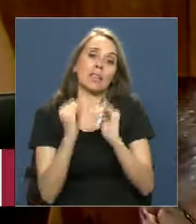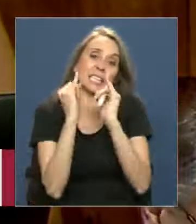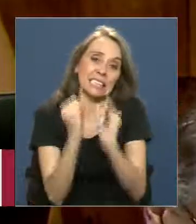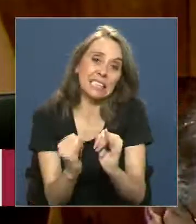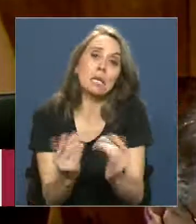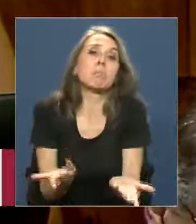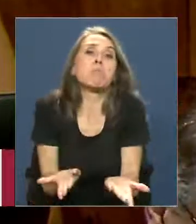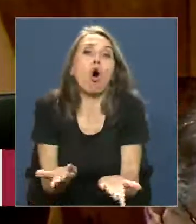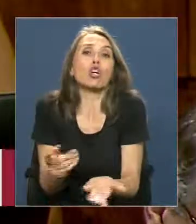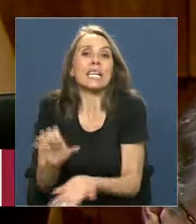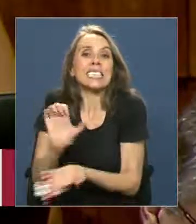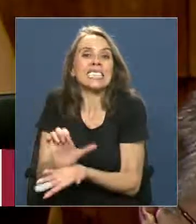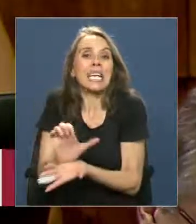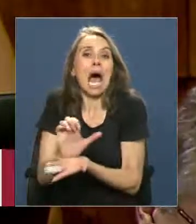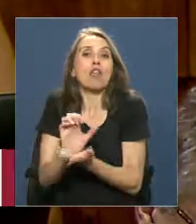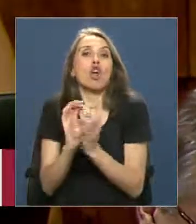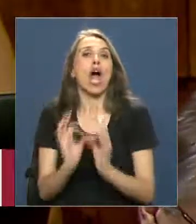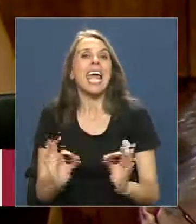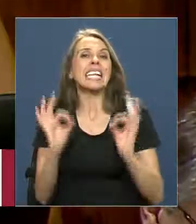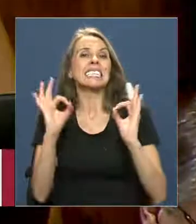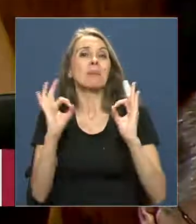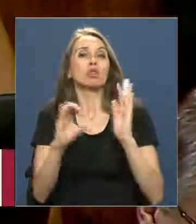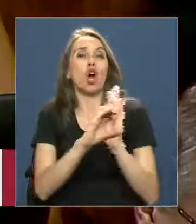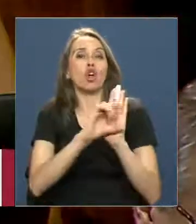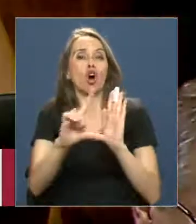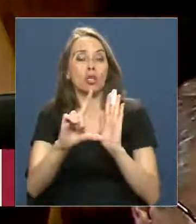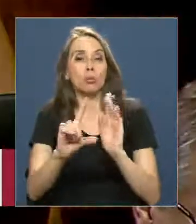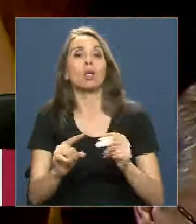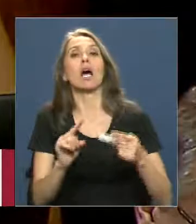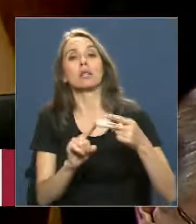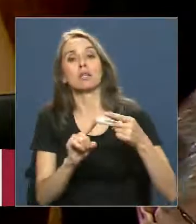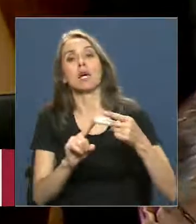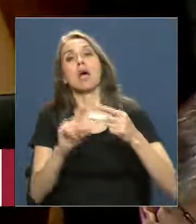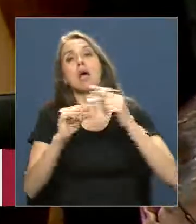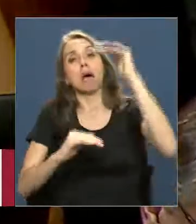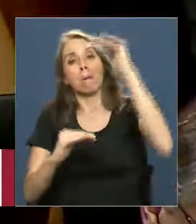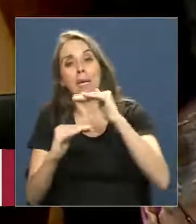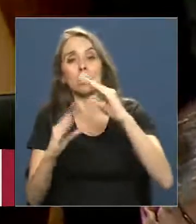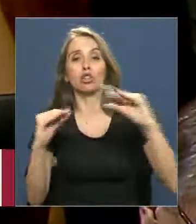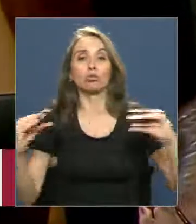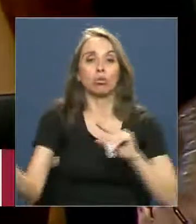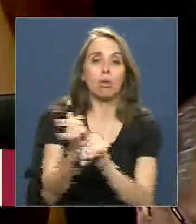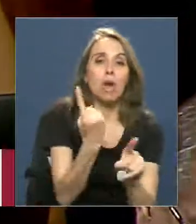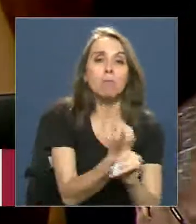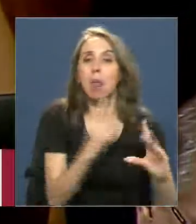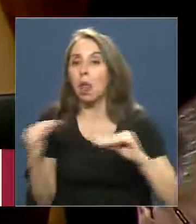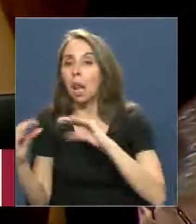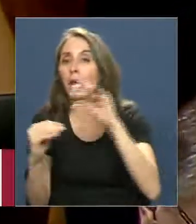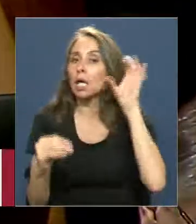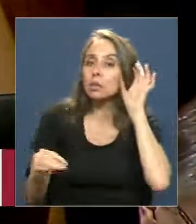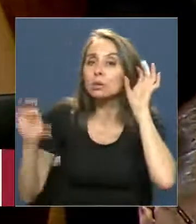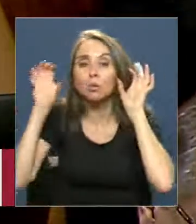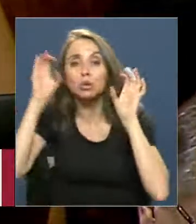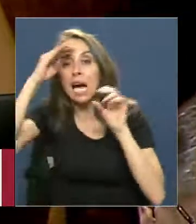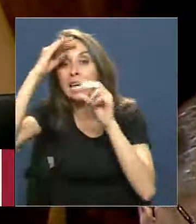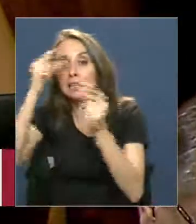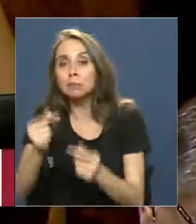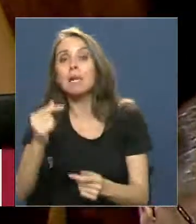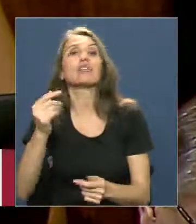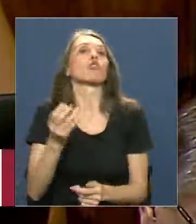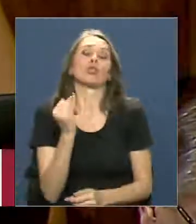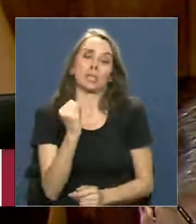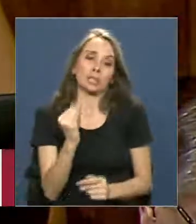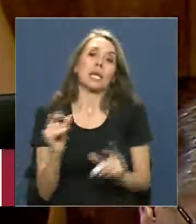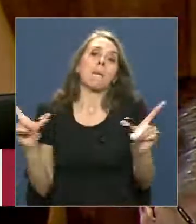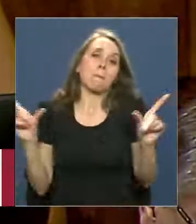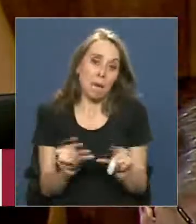estado de excepción constitucional. ¿Es evidente que se va a restringir la posibilidad del diálogo, la conversación, de escuchar especialistas? Sí,